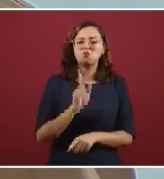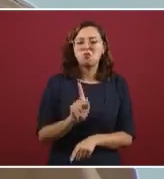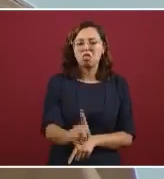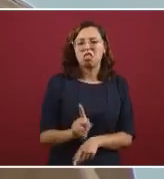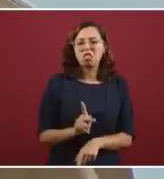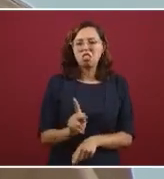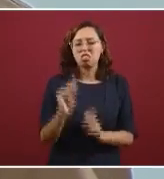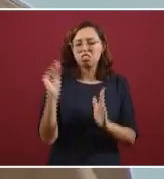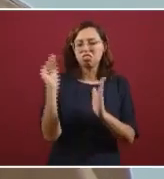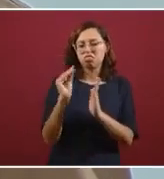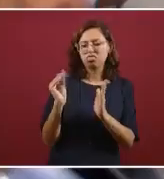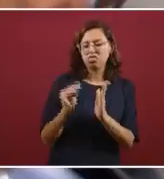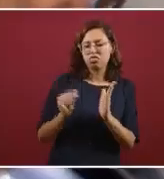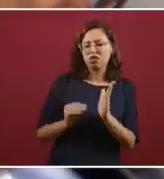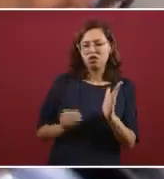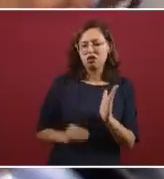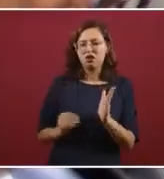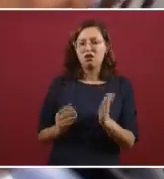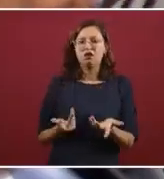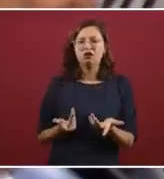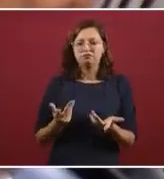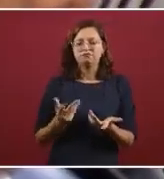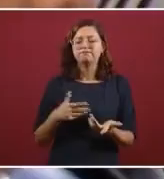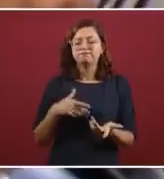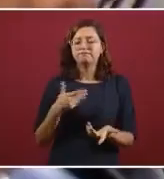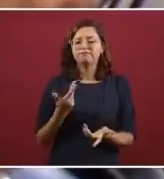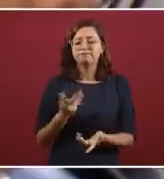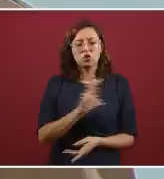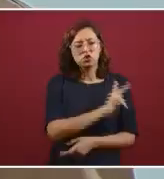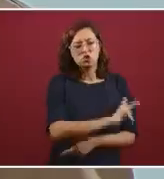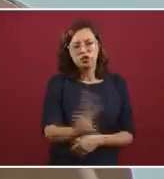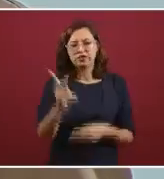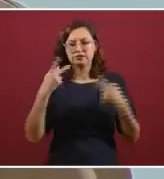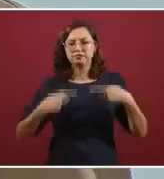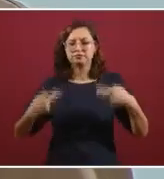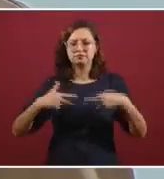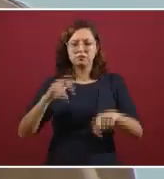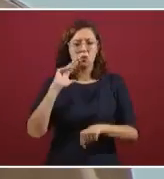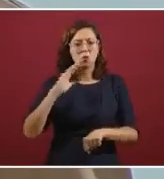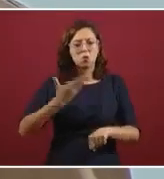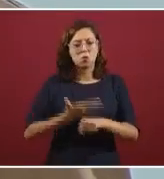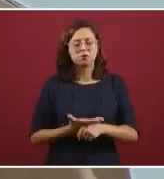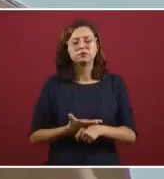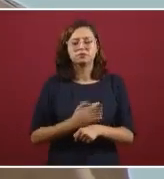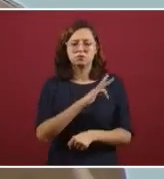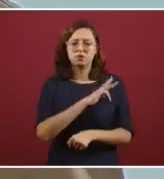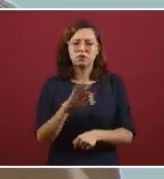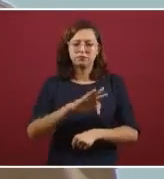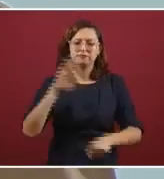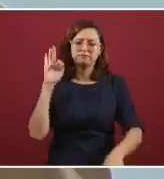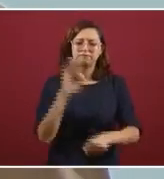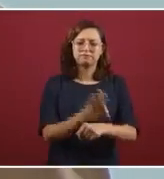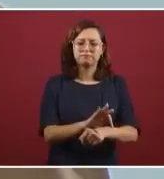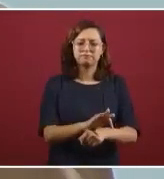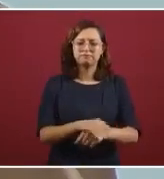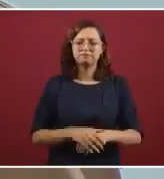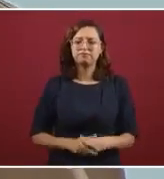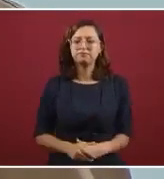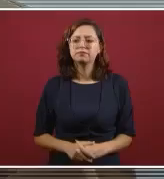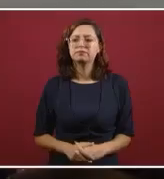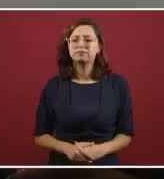la formulación de la verdad histórica, va a alcanzar a todos los responsables de este dictamen que emitió la